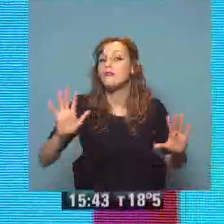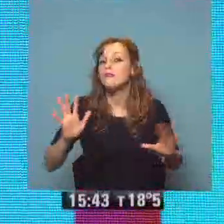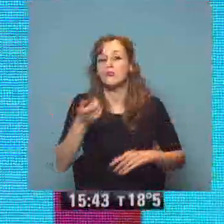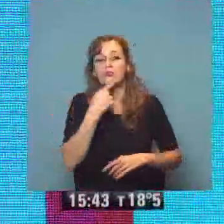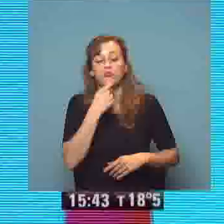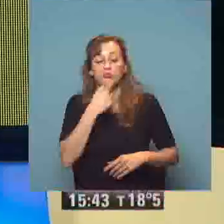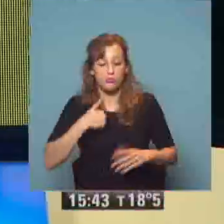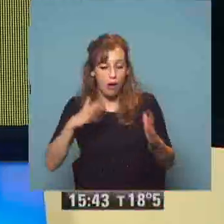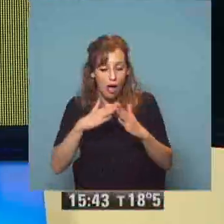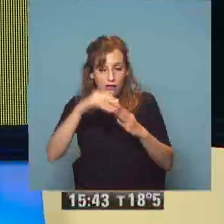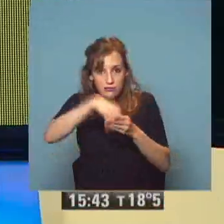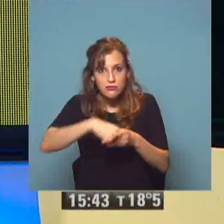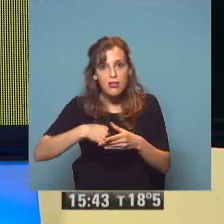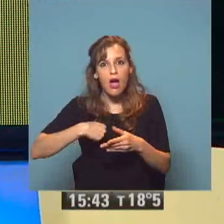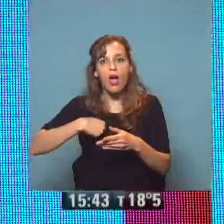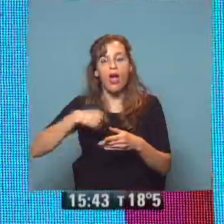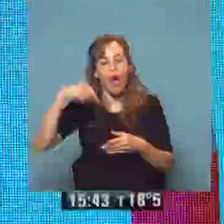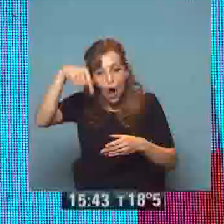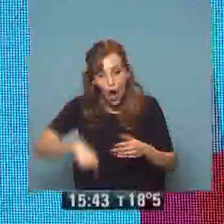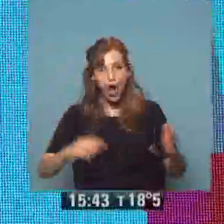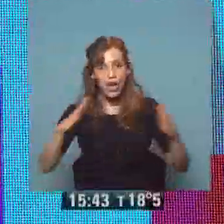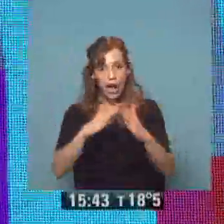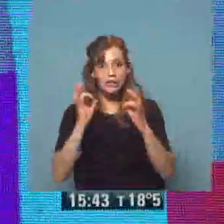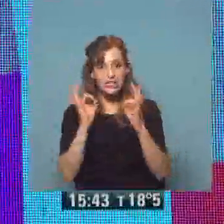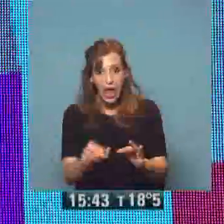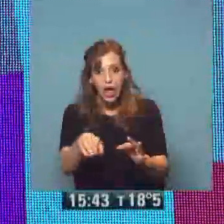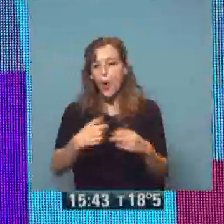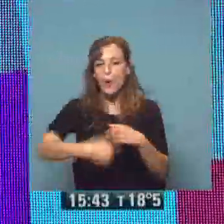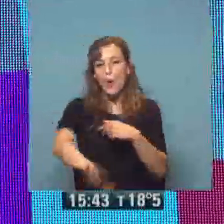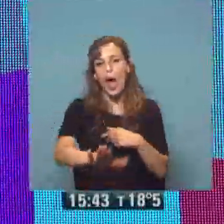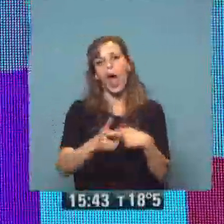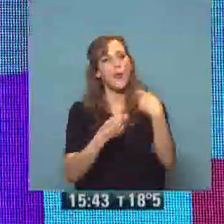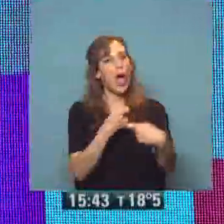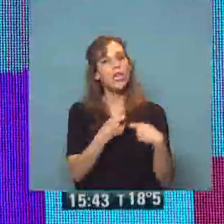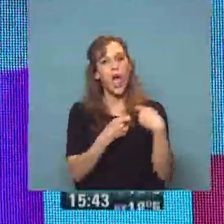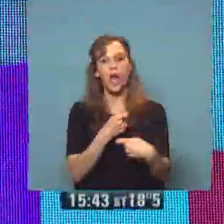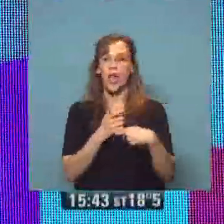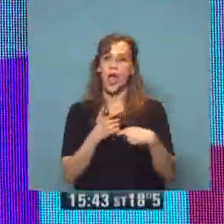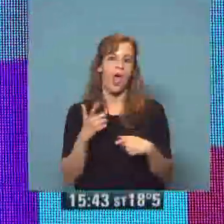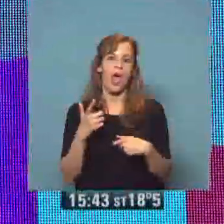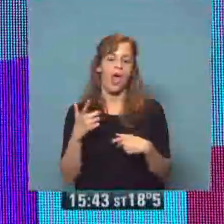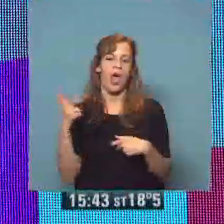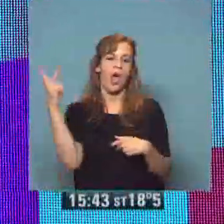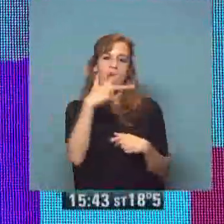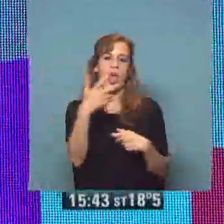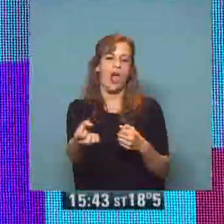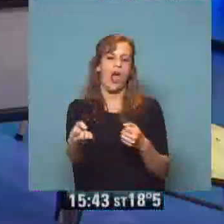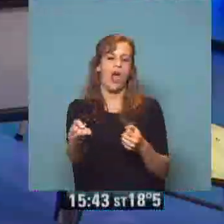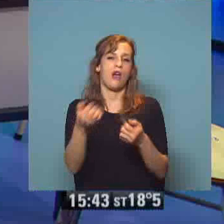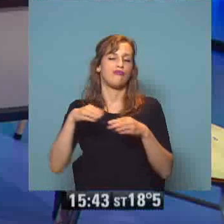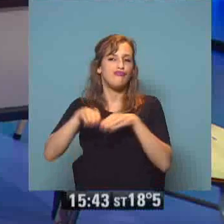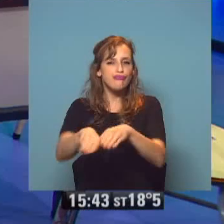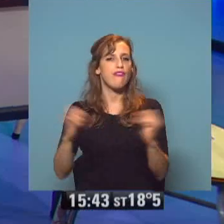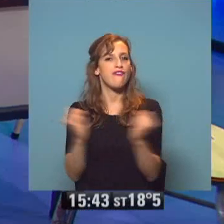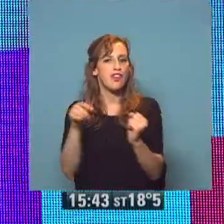casa. Cada vez que digo helado, llorás. Ya voy a poner la banana en el freezer. Es la solución. Y me voy a hacer el helado. Después